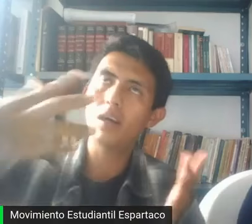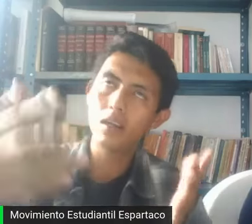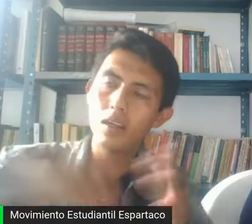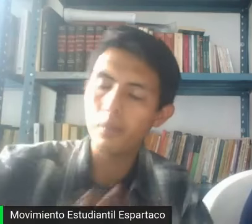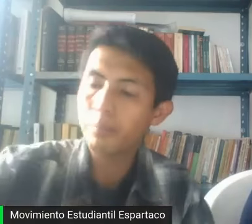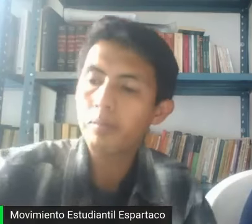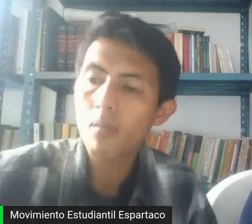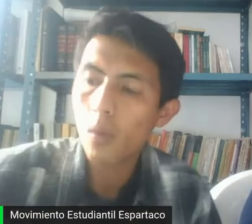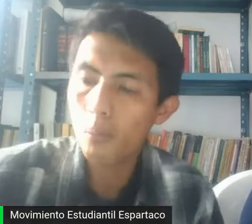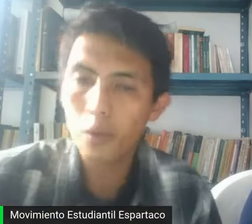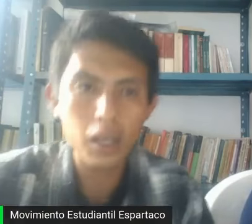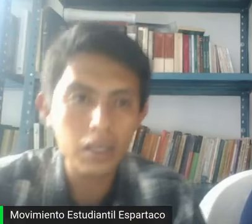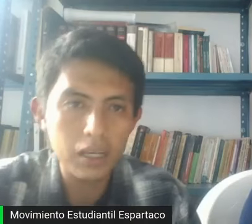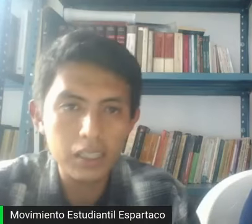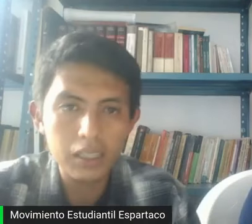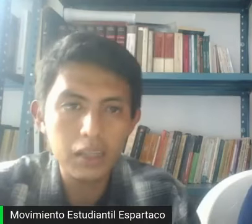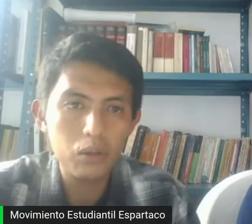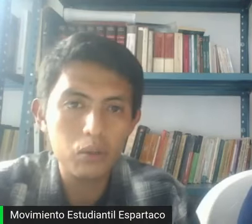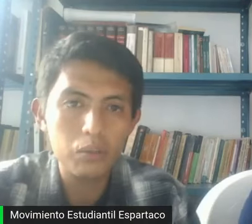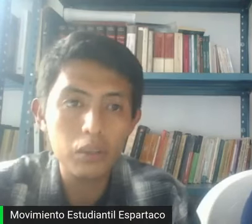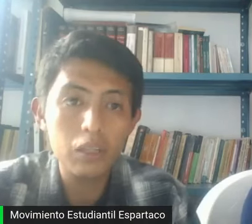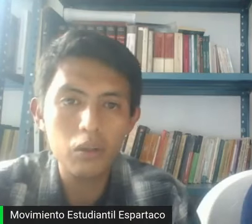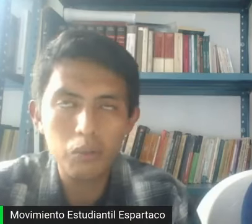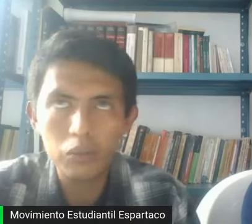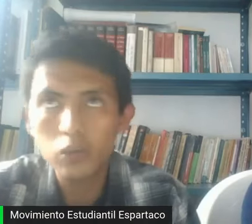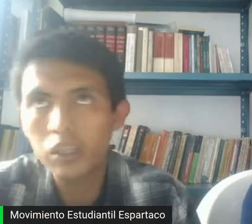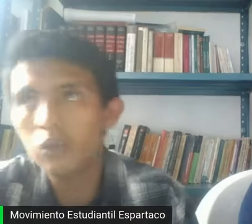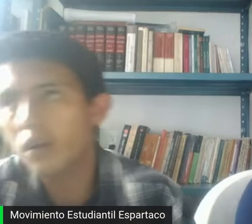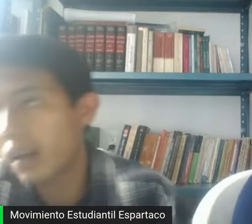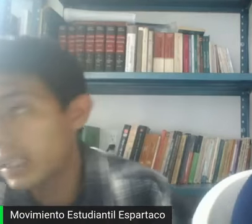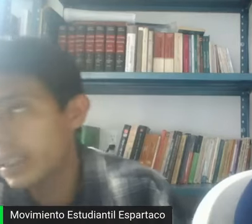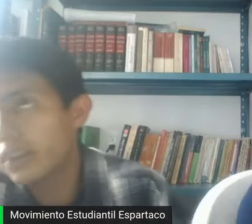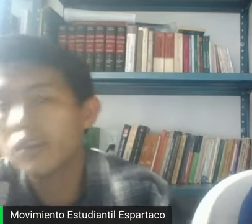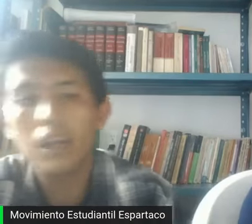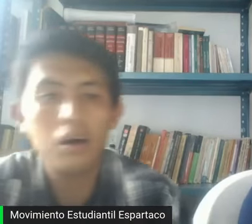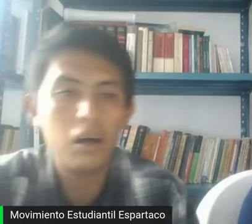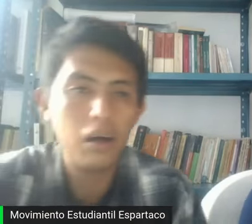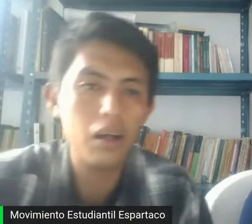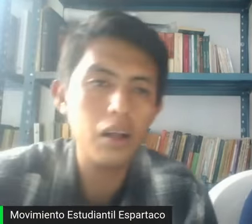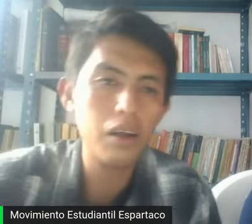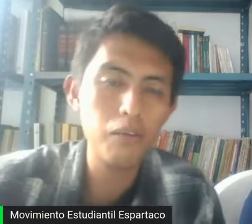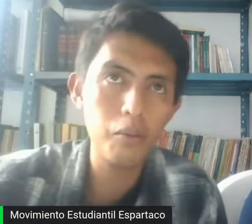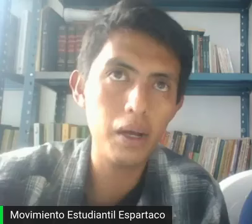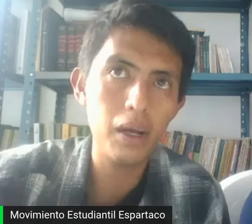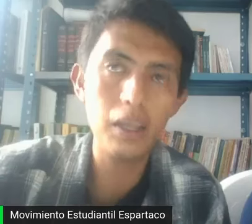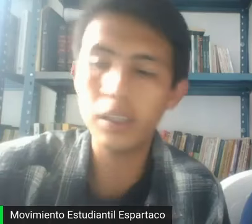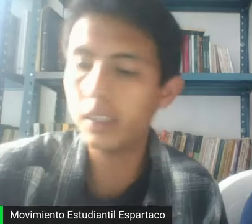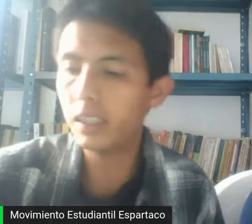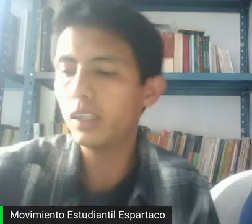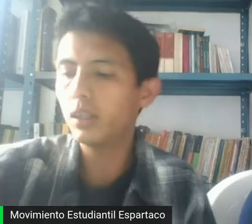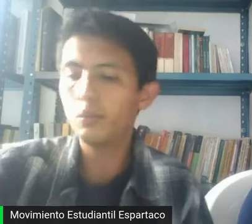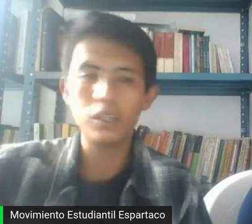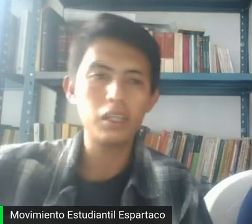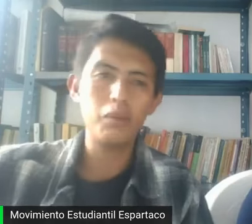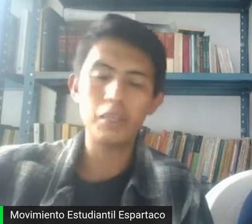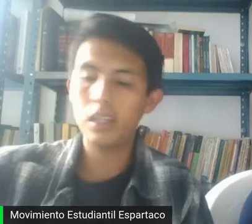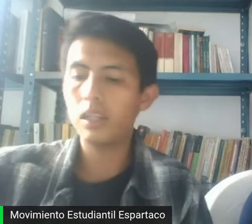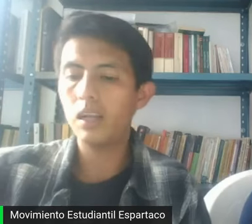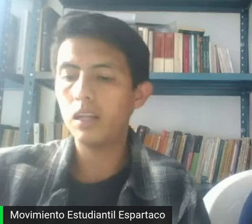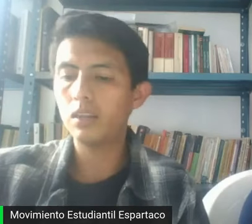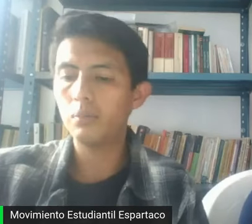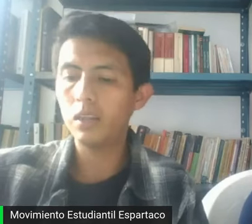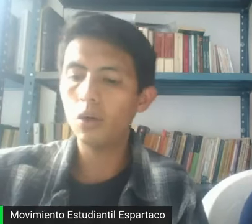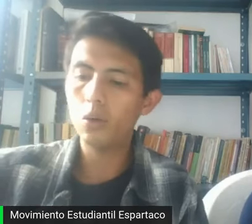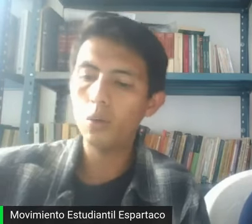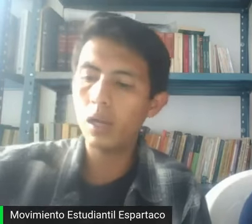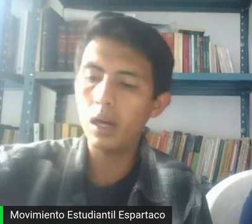estaba pues rechazando, votando, discutiendo y rechazando la reforma eléctrica, pues el presidente